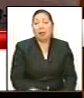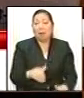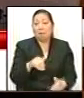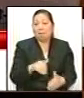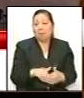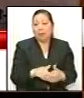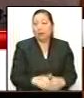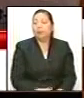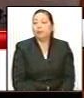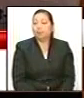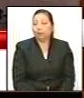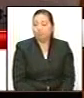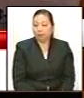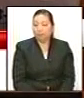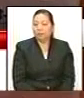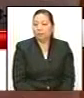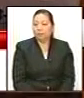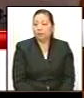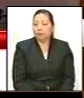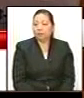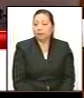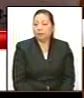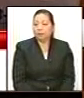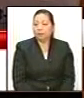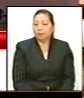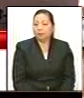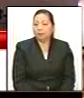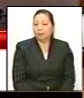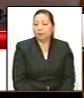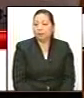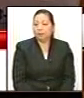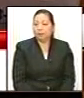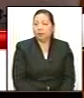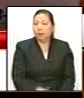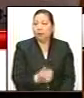la votación respectiva. Continuamos con la agenda. Siguiente punto.